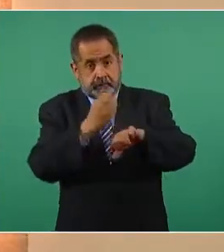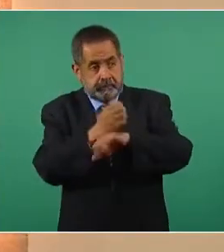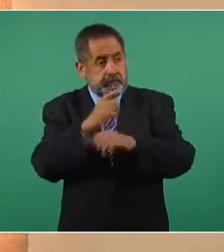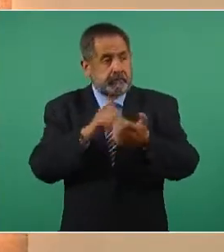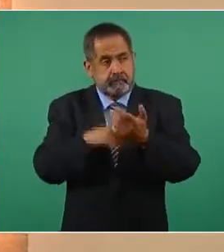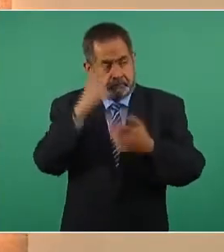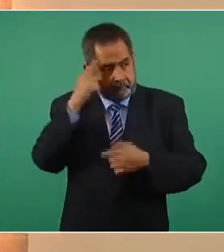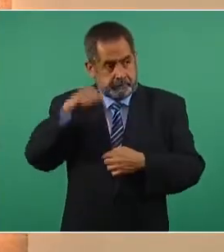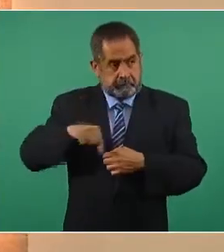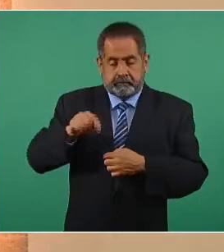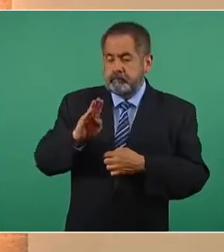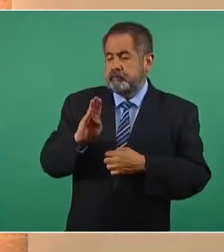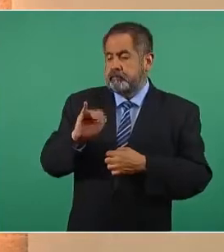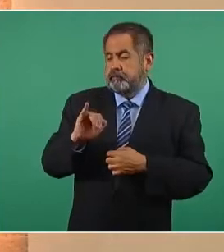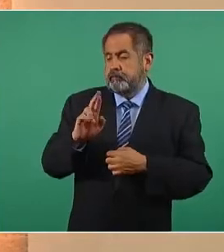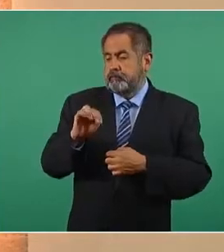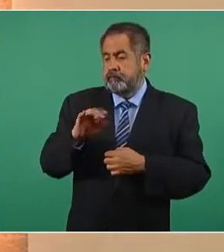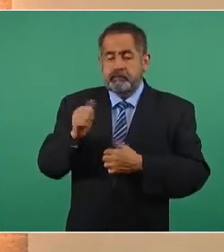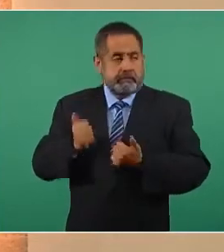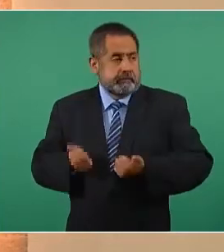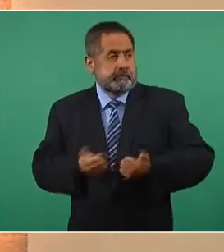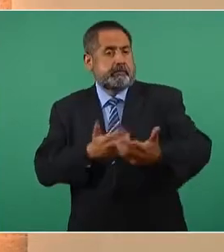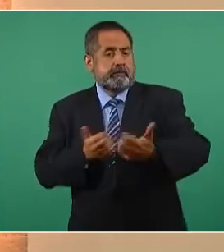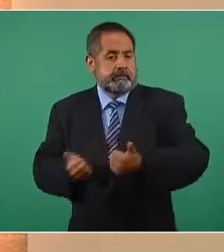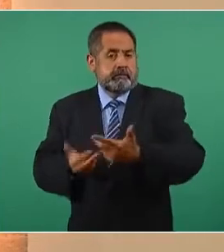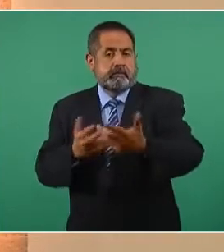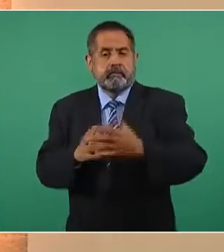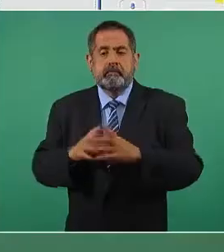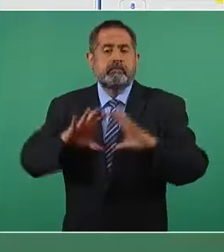Birmex y se distribuyeron